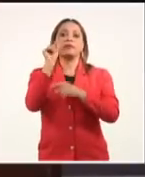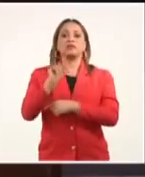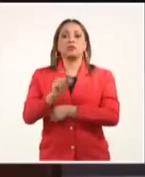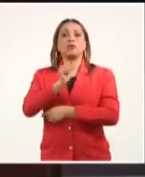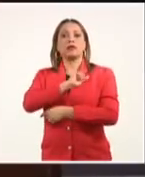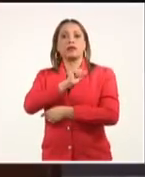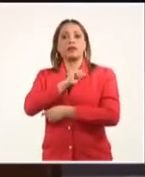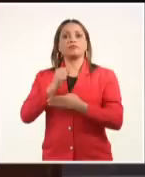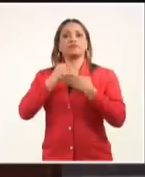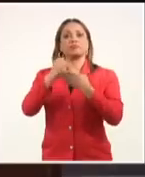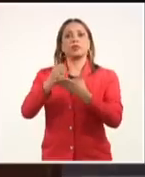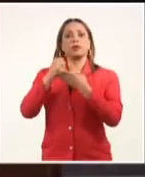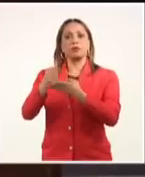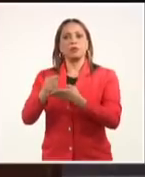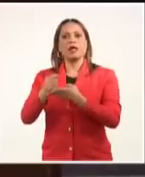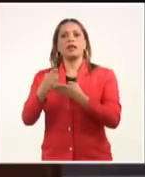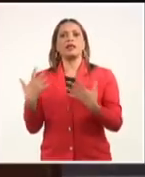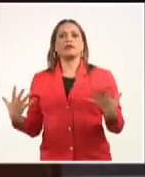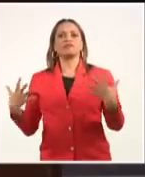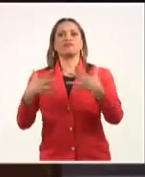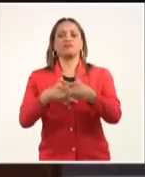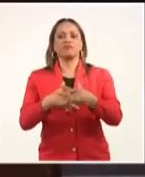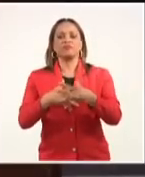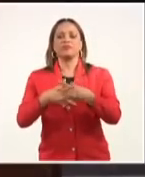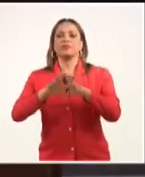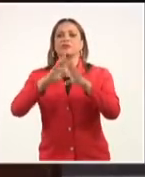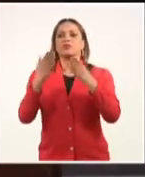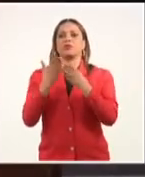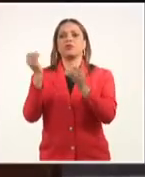dispuestos a sumarse a la obra.